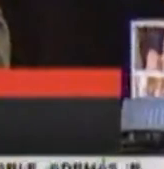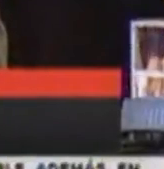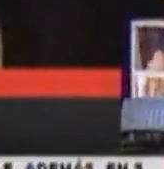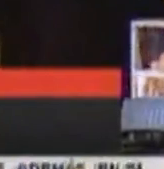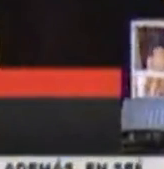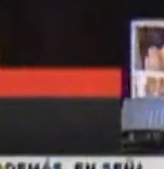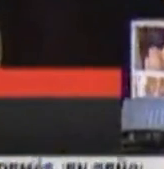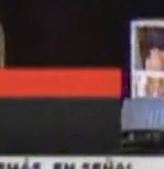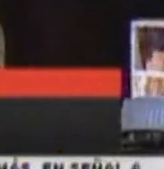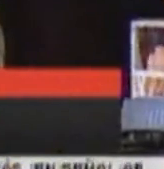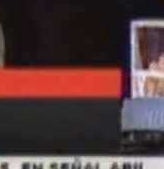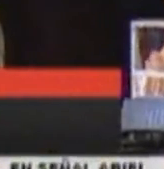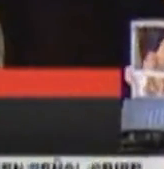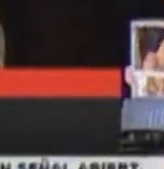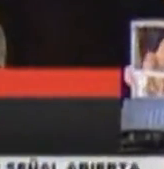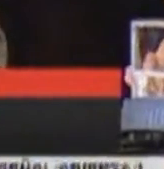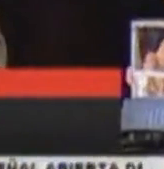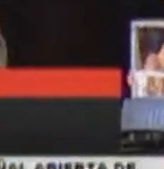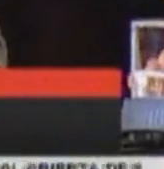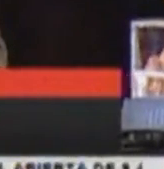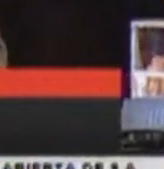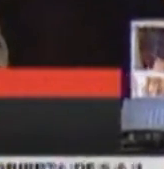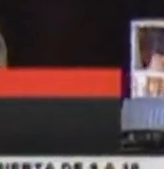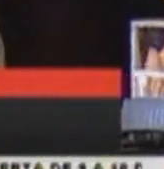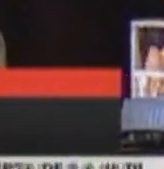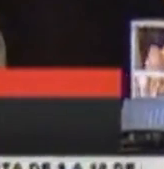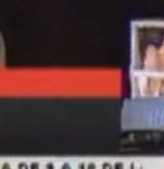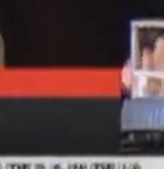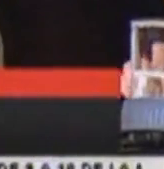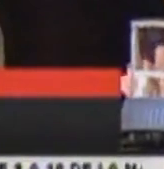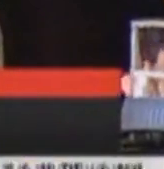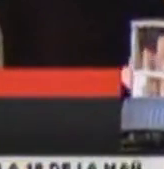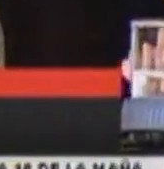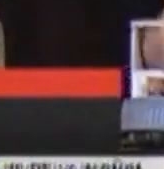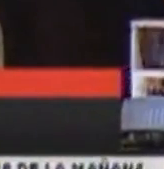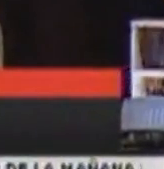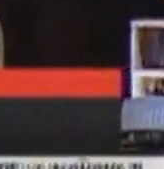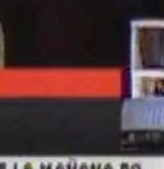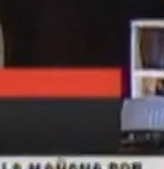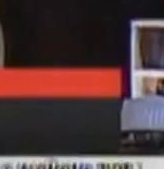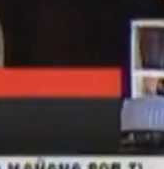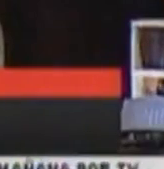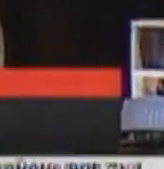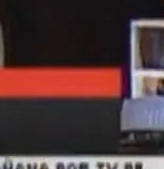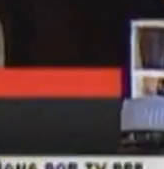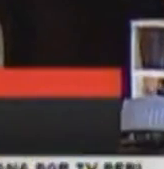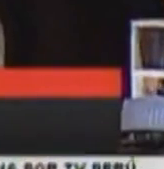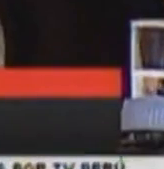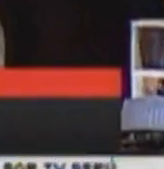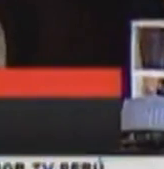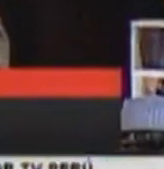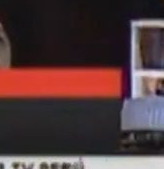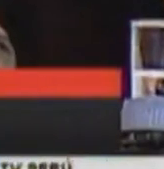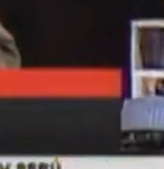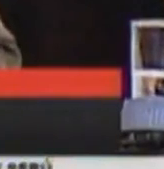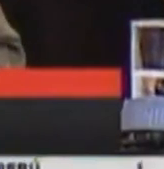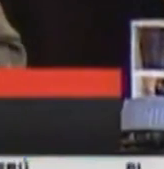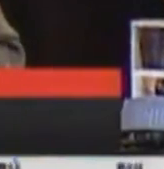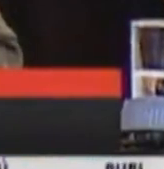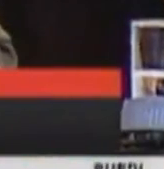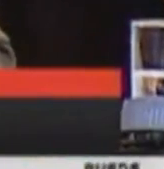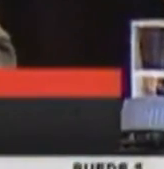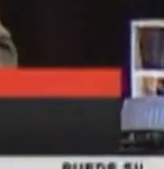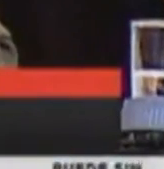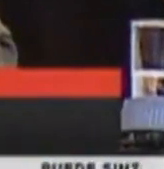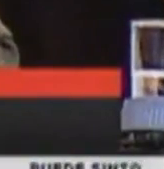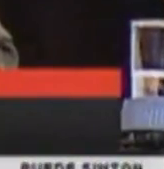hay para empezar a trabajar. Sí creemos que dentro del Estado la verdadera reforma va a ser contar con las capacidades